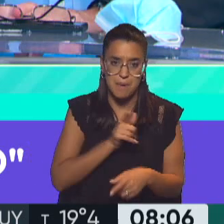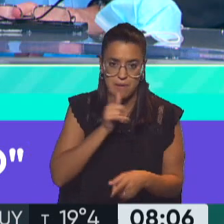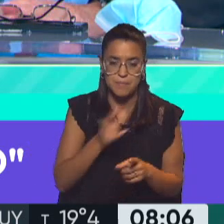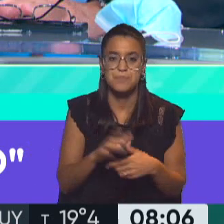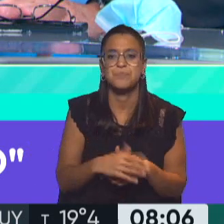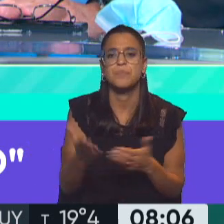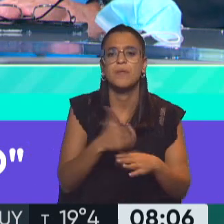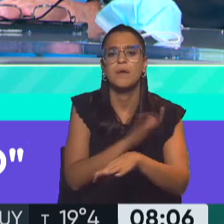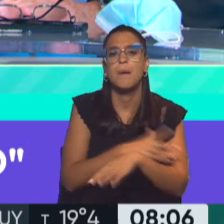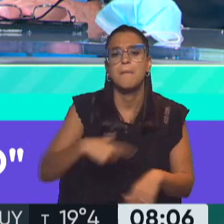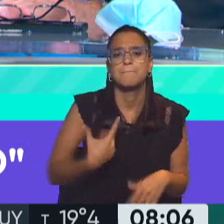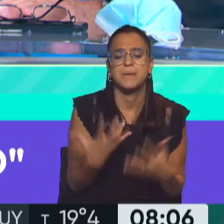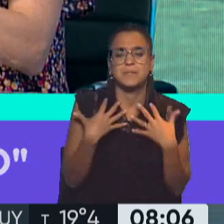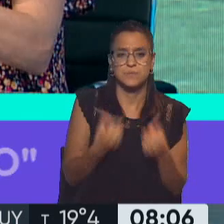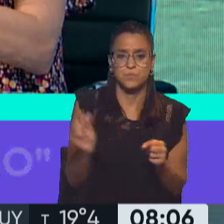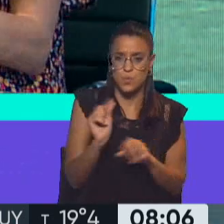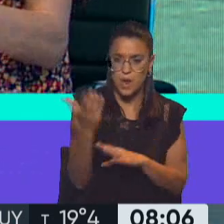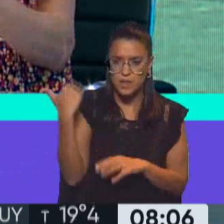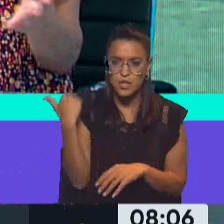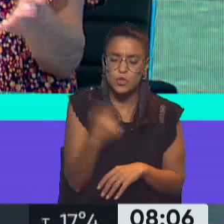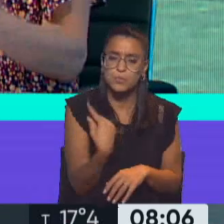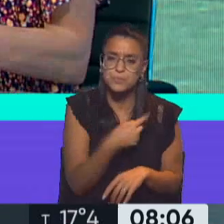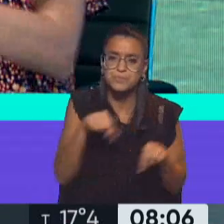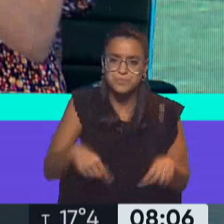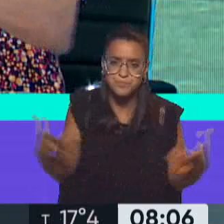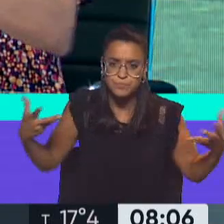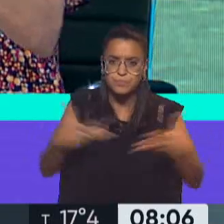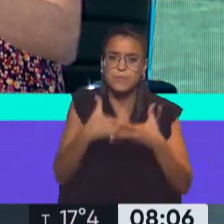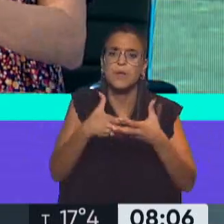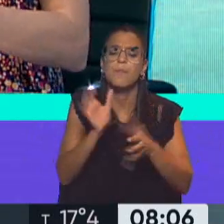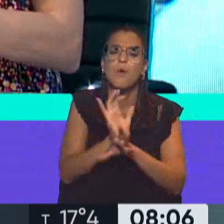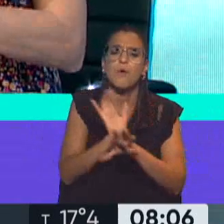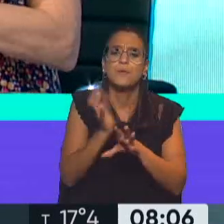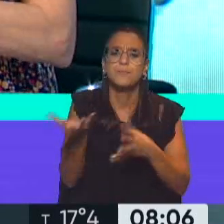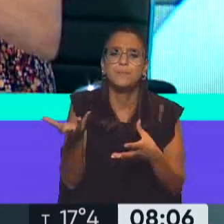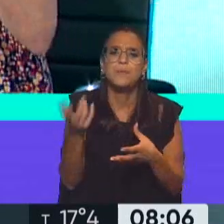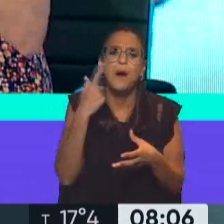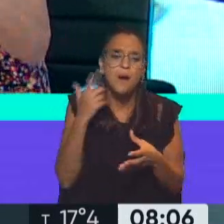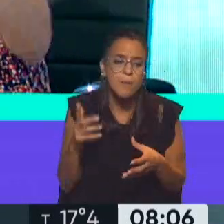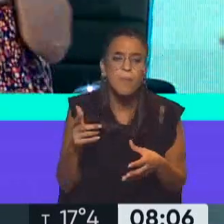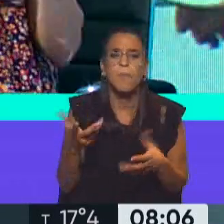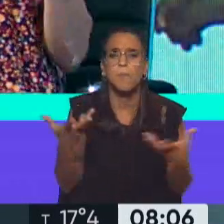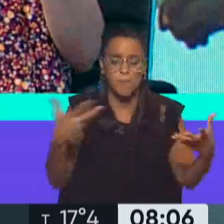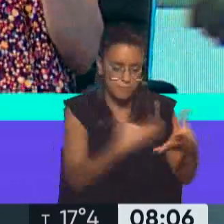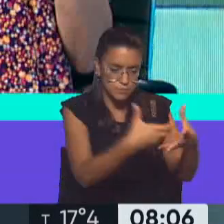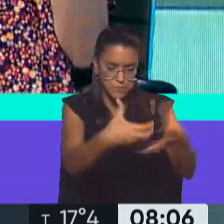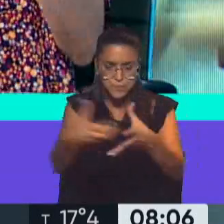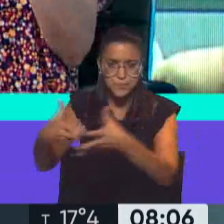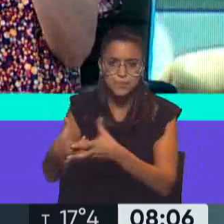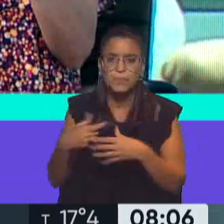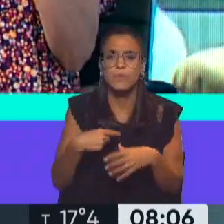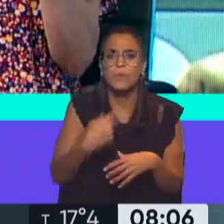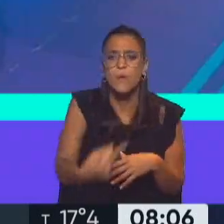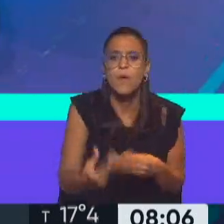obvio. Doctor, hablaba de pase sanitario. A ver, hace un ratito estábamos haciendo aquí con todo el equipo una especie de, grupos respecto a cuándo se